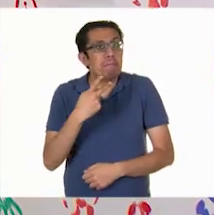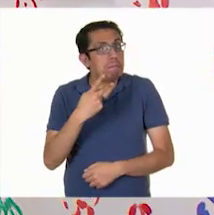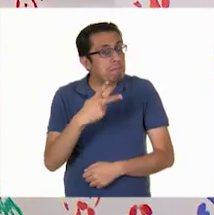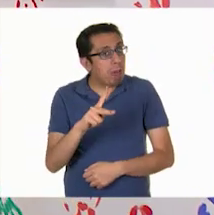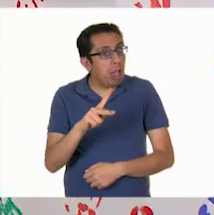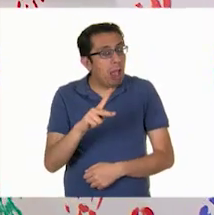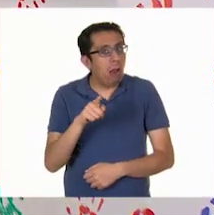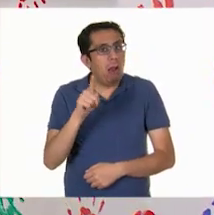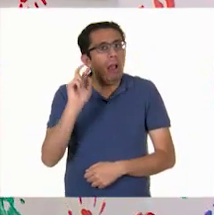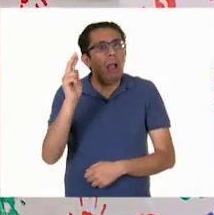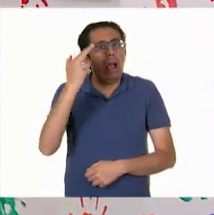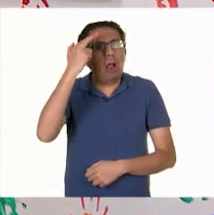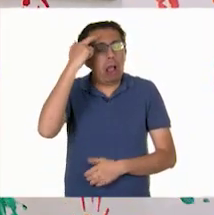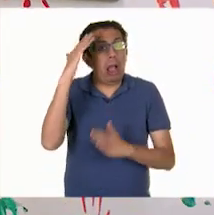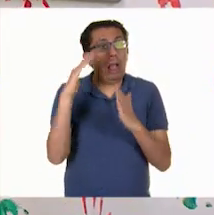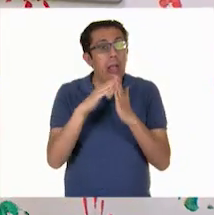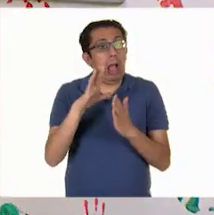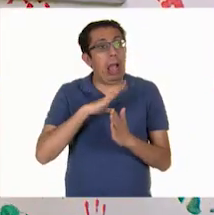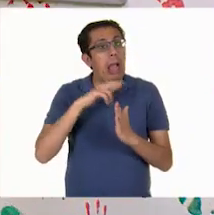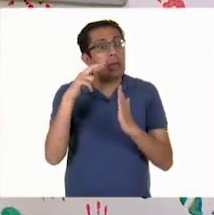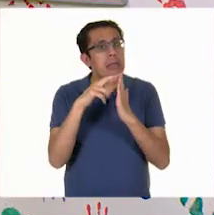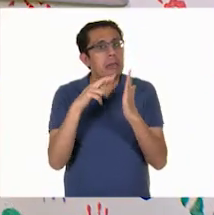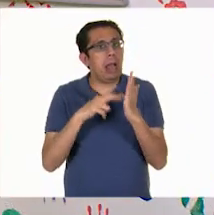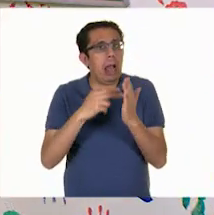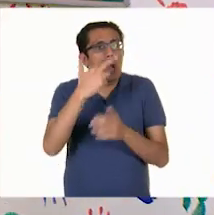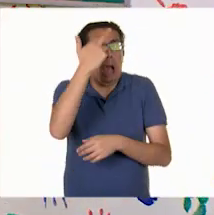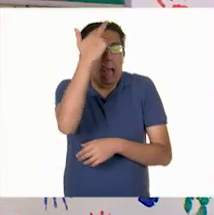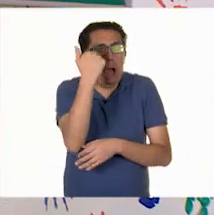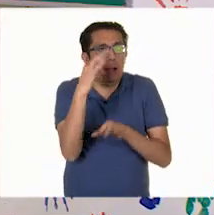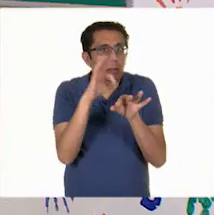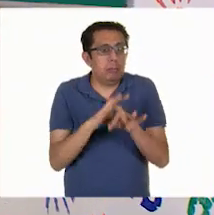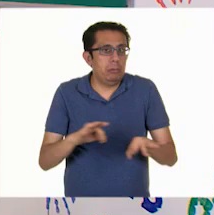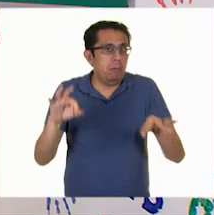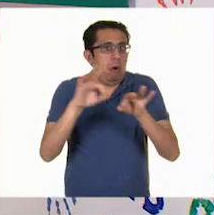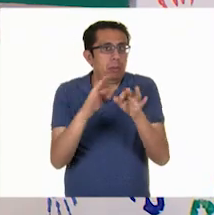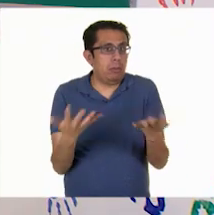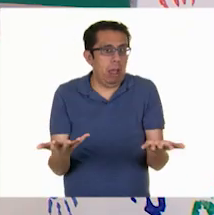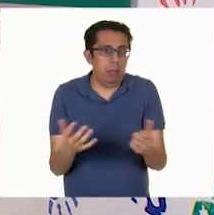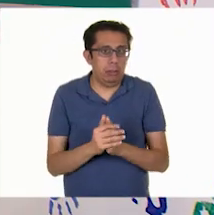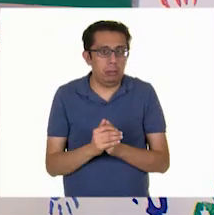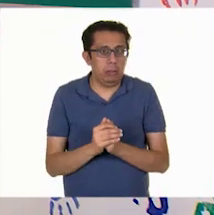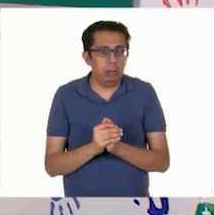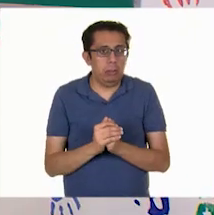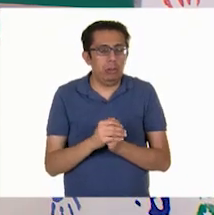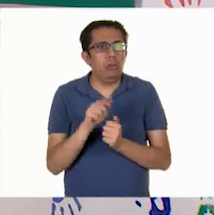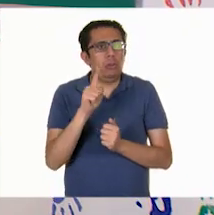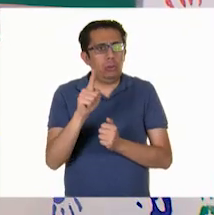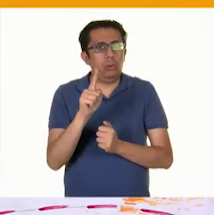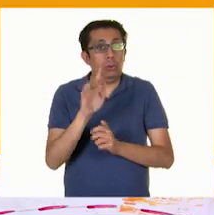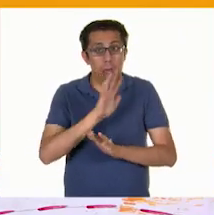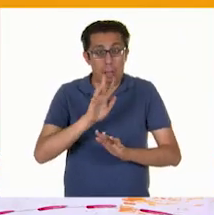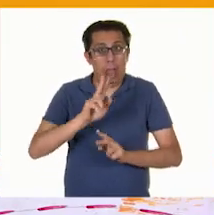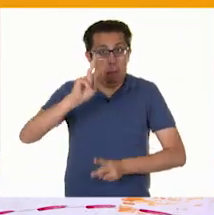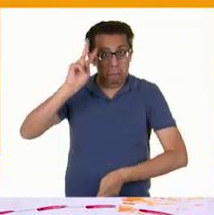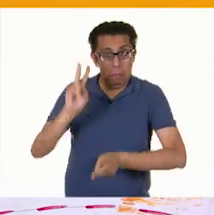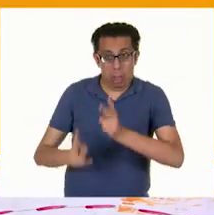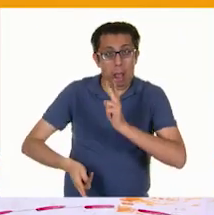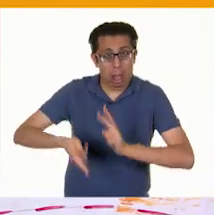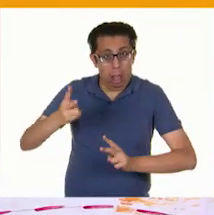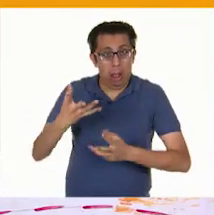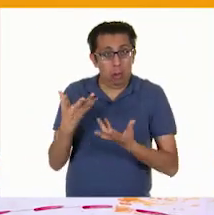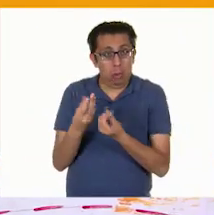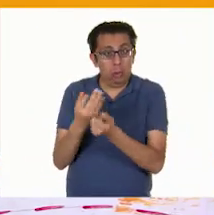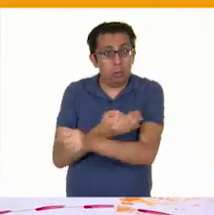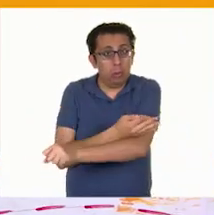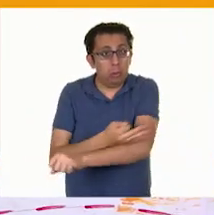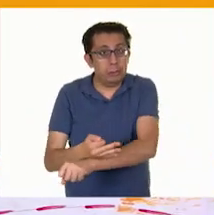pues piensa que en casa se ponen reglas por una razón importante, ¿no crees? ¿Tuviste la oportunidad de platicar tu punto de vista con tu